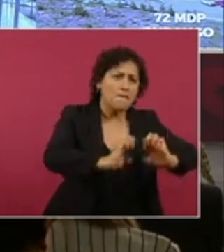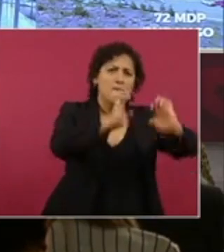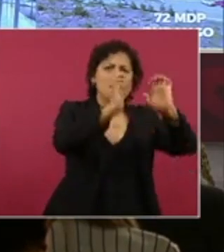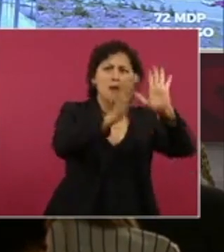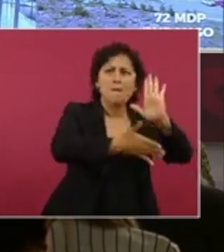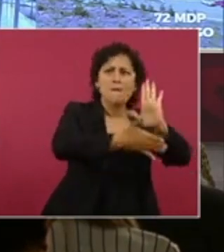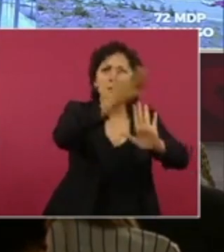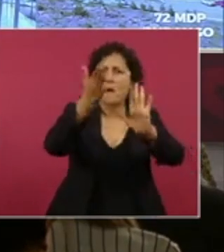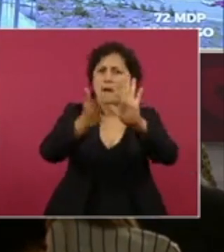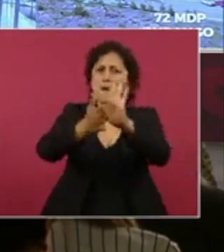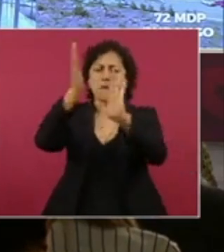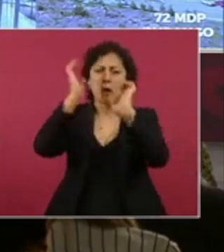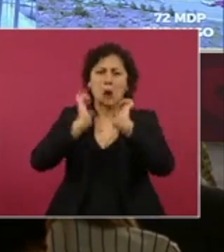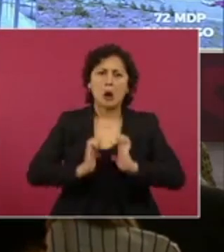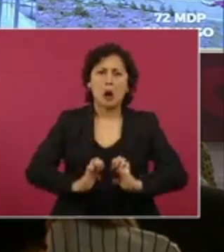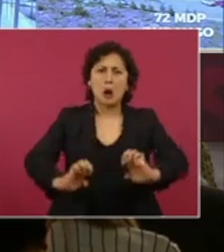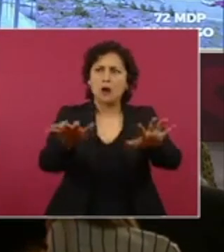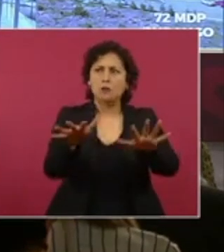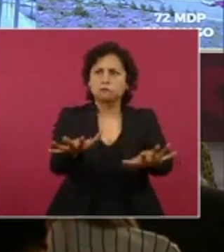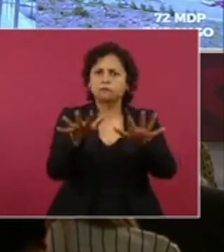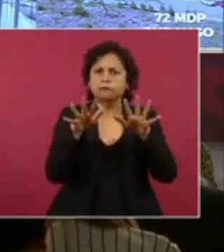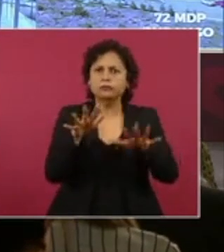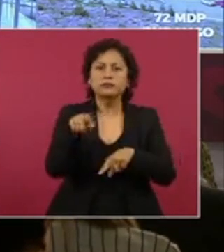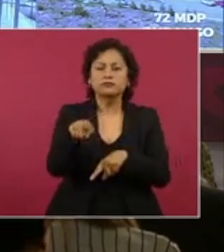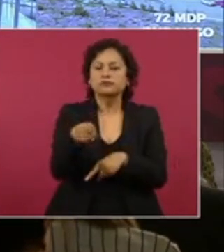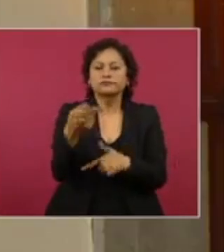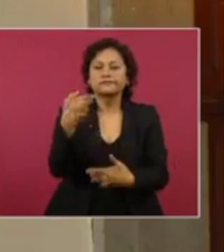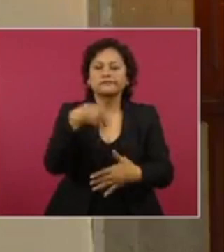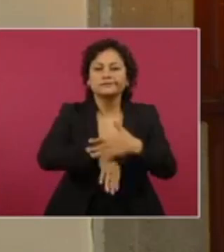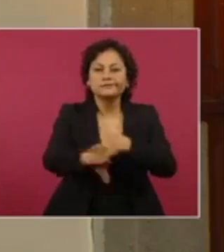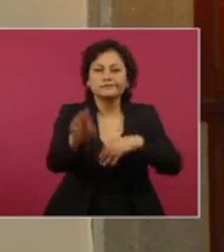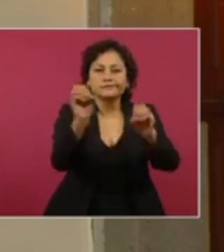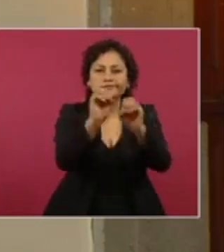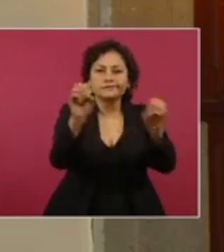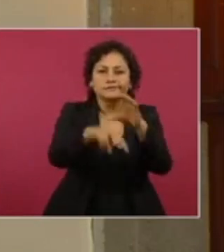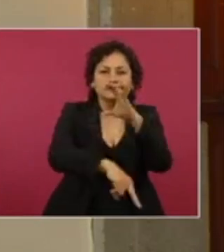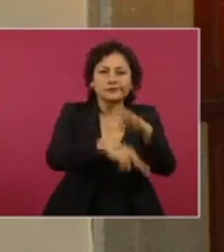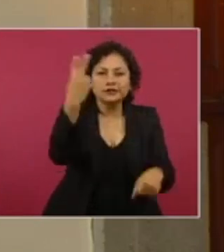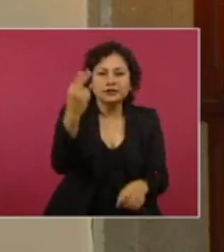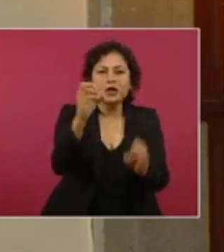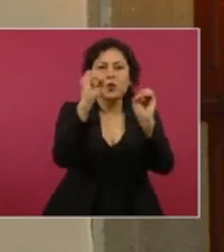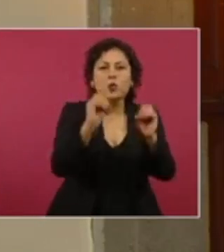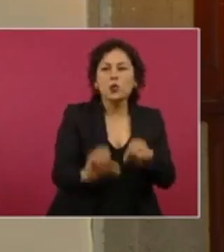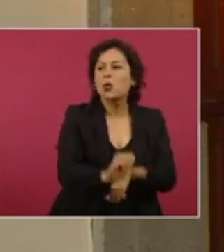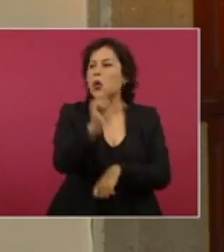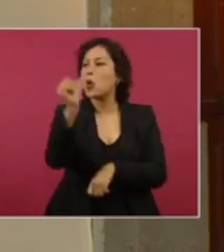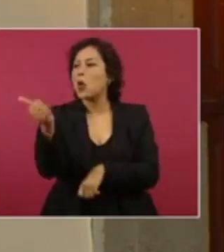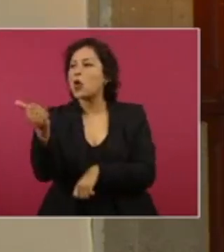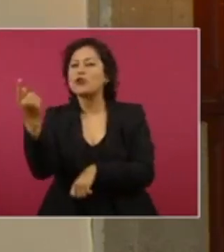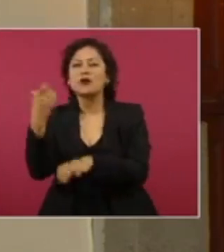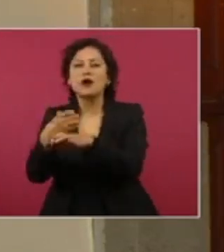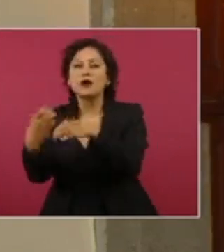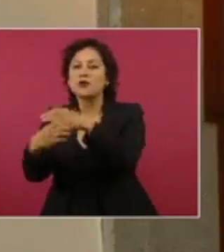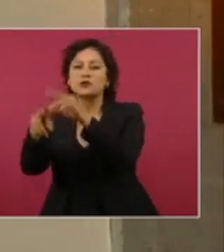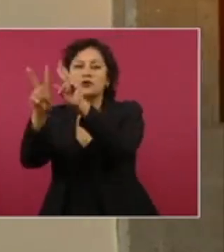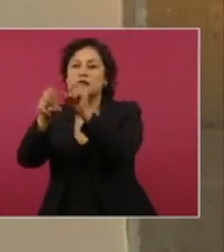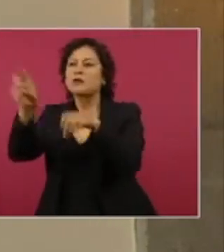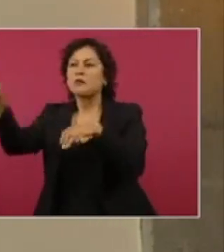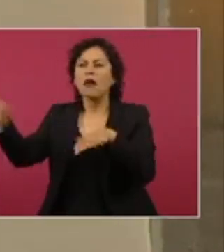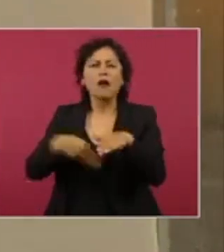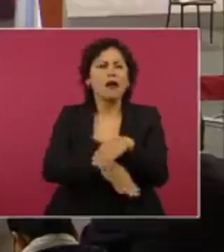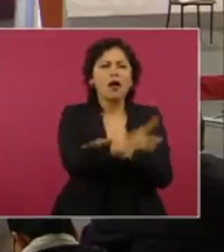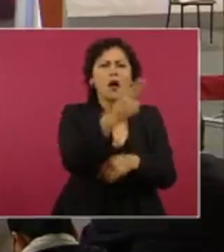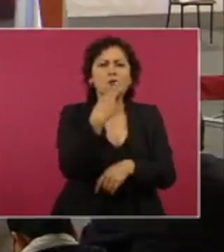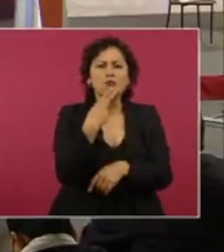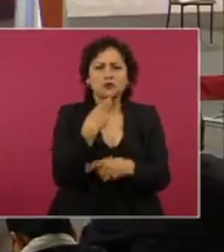utilizado o están subutilizadas o están siendo utilizadas para fines que no son los que tiene el